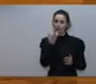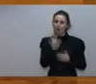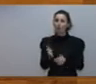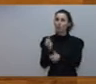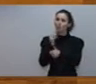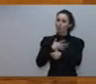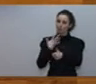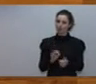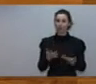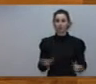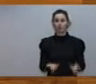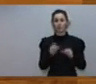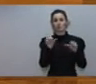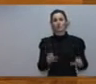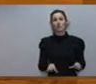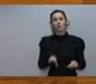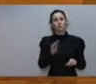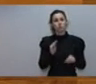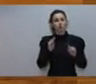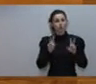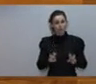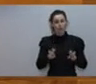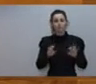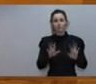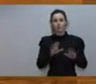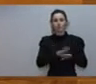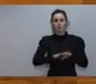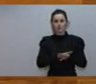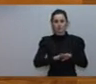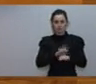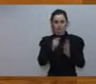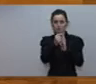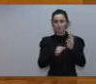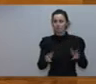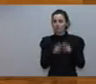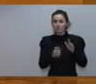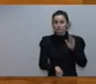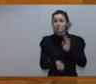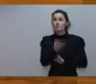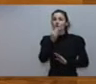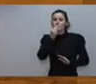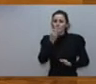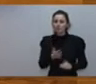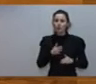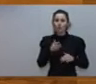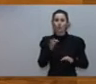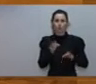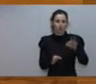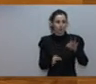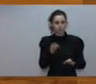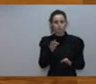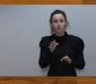que este nuevo modelo de contratación basado en criterios sociales producirá una situación más justa,